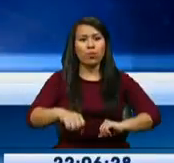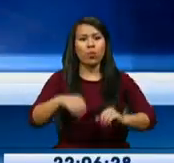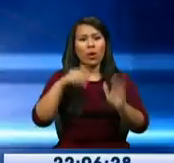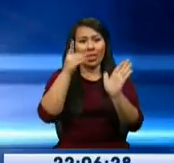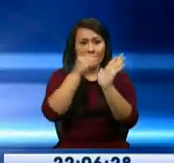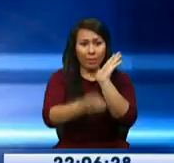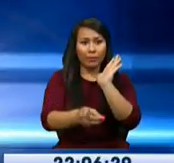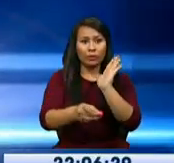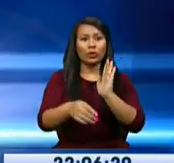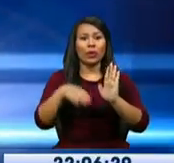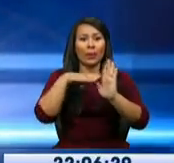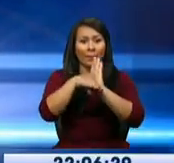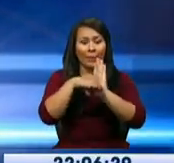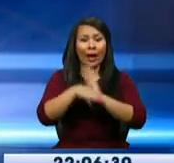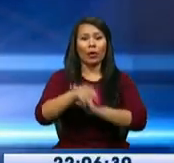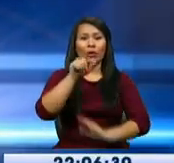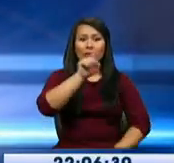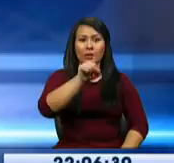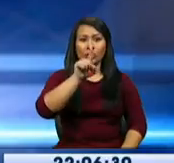ahorros